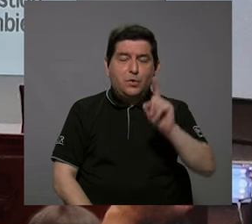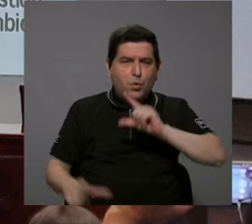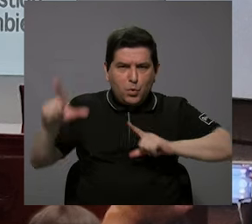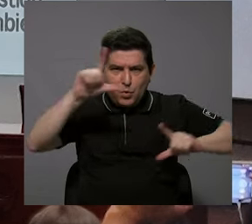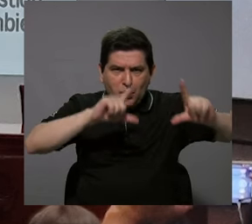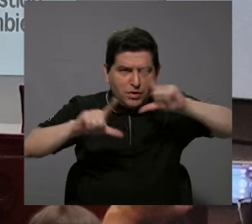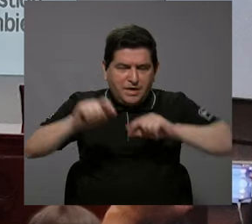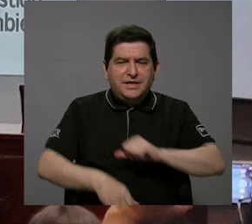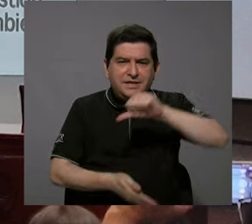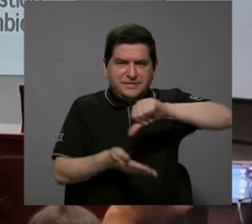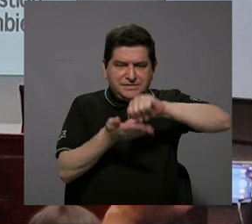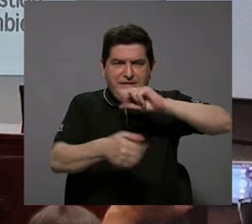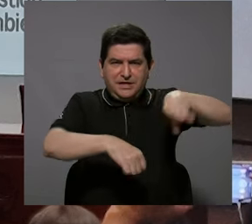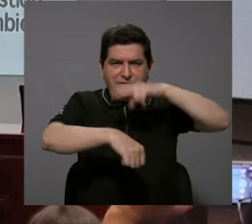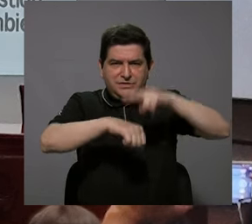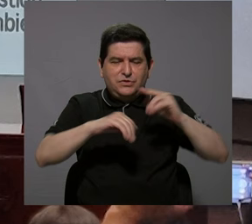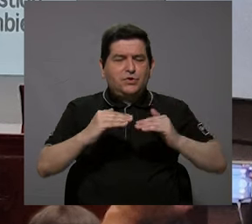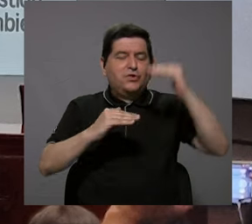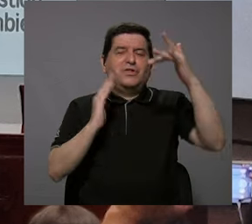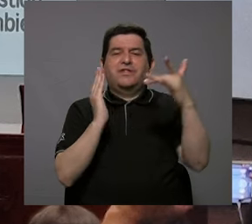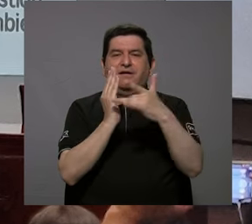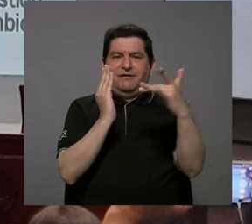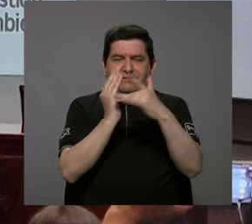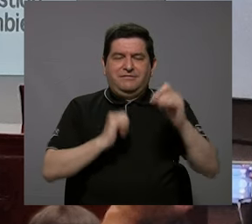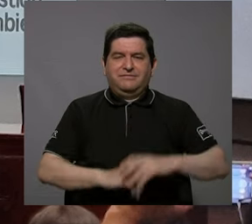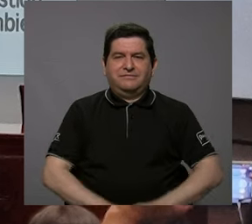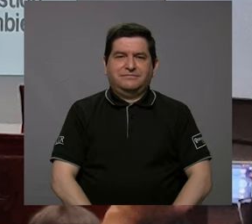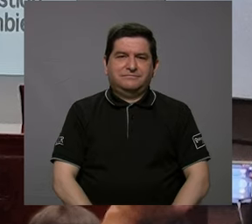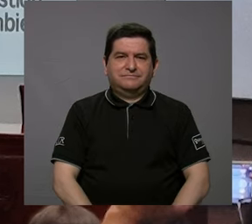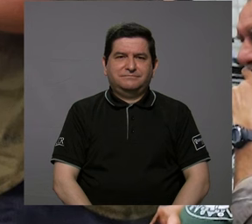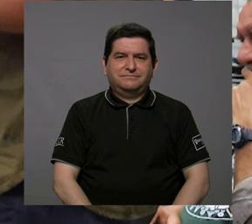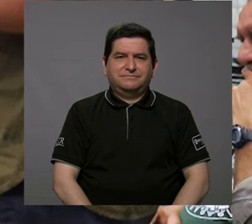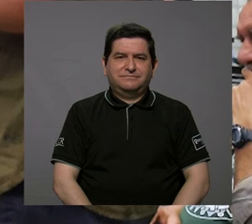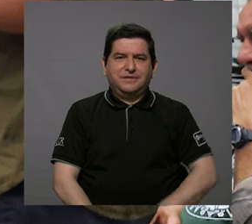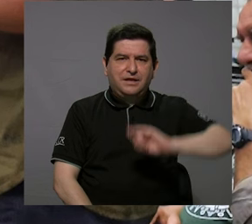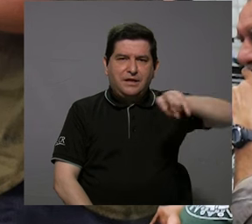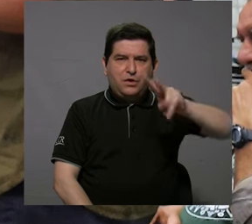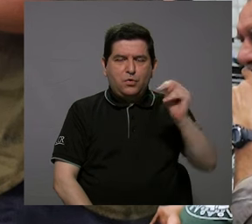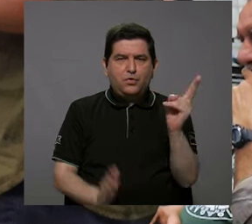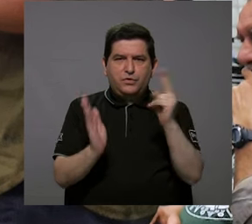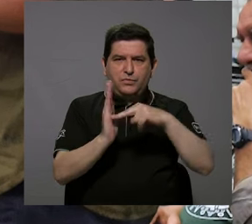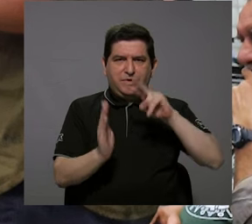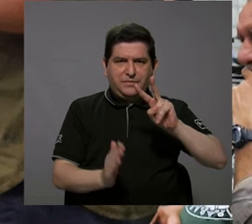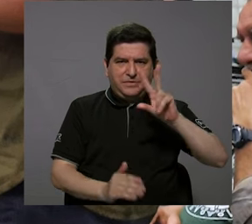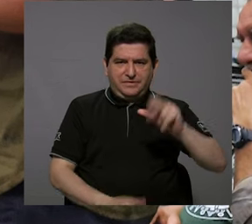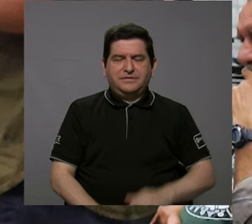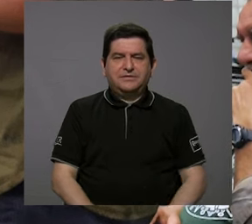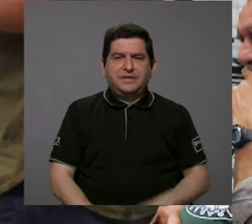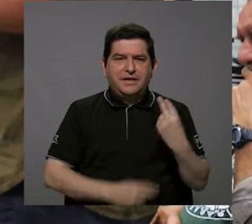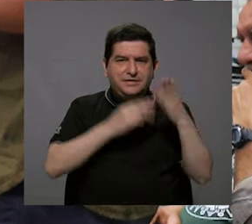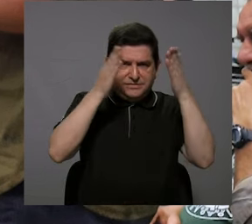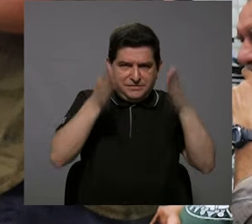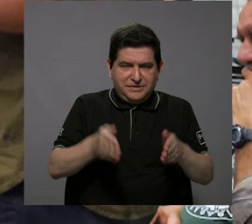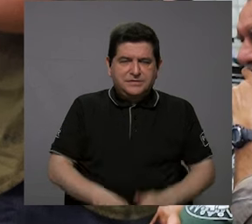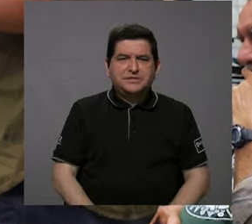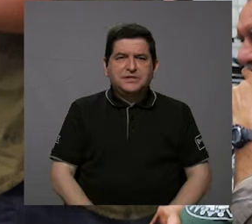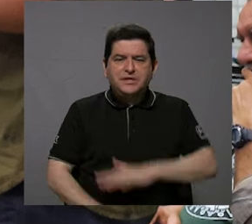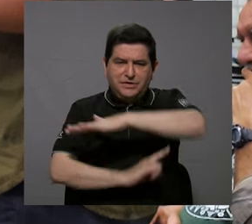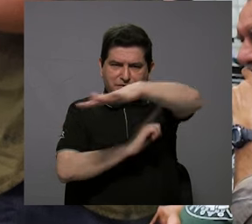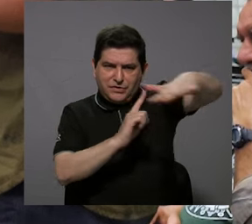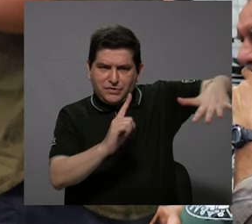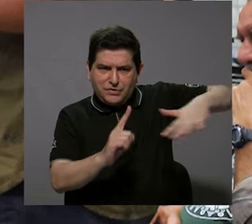laboratorio del Centro Nacional de alta tecnología en junio del 2023 vecinos de los